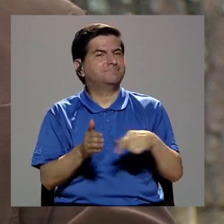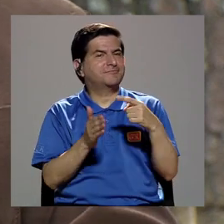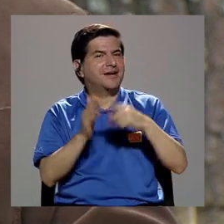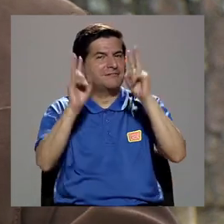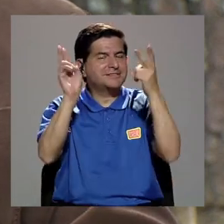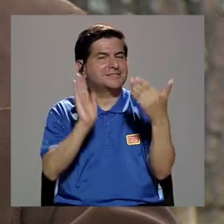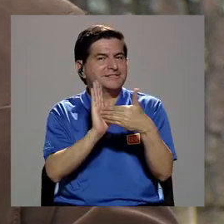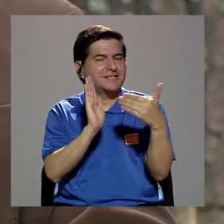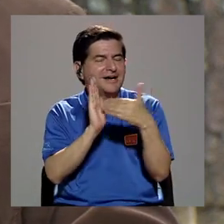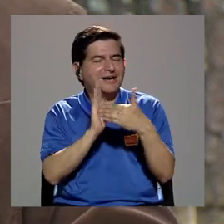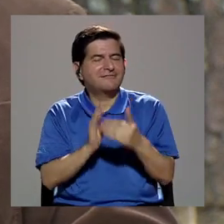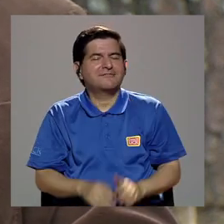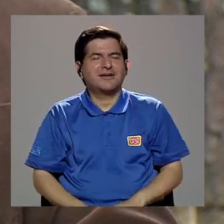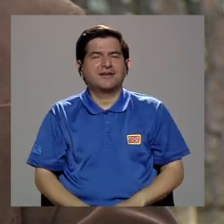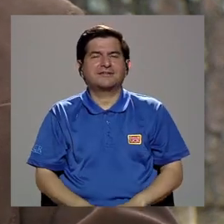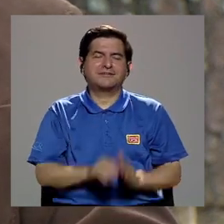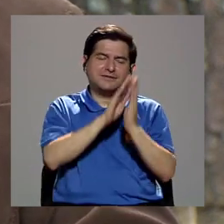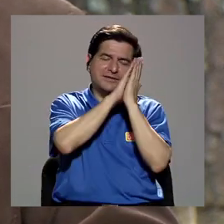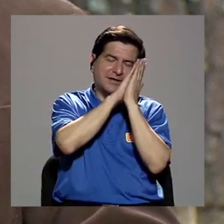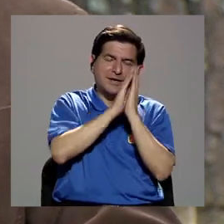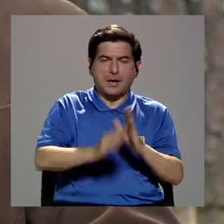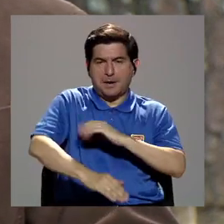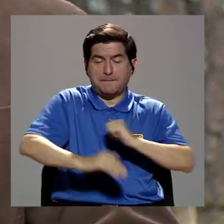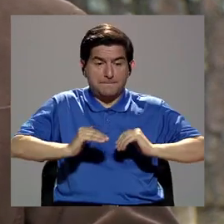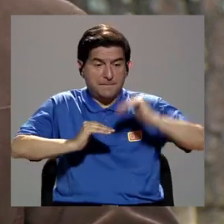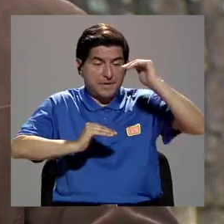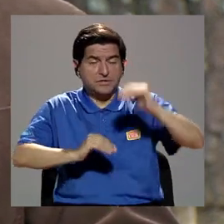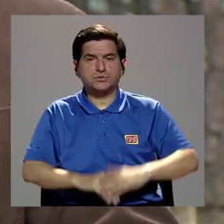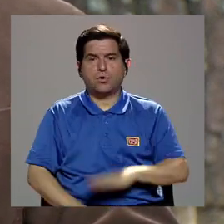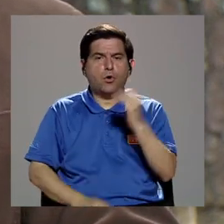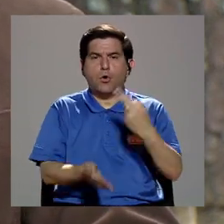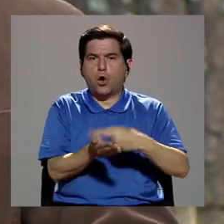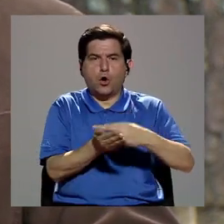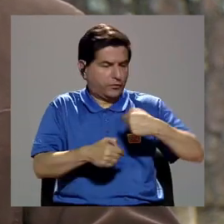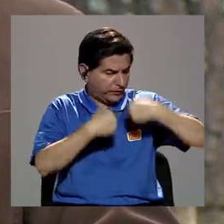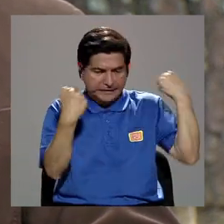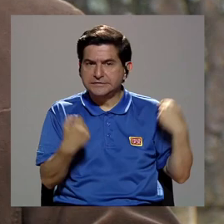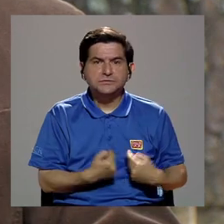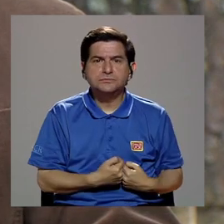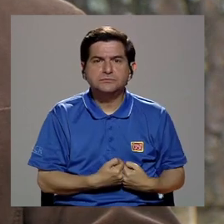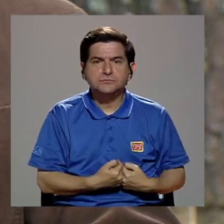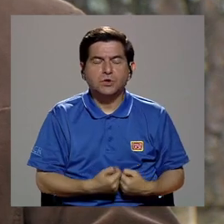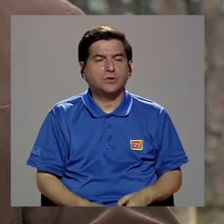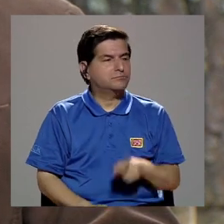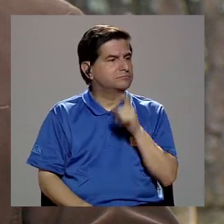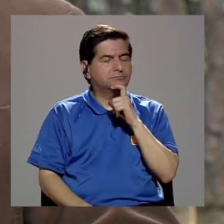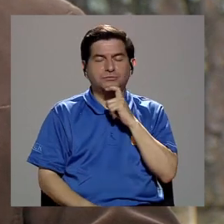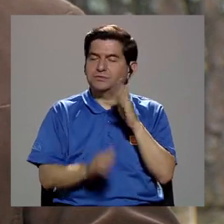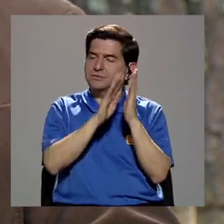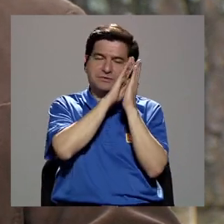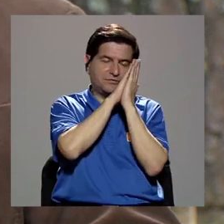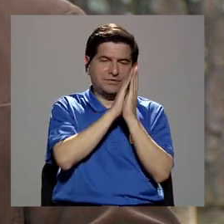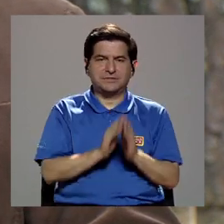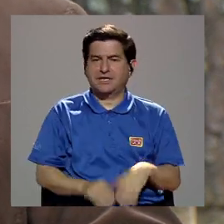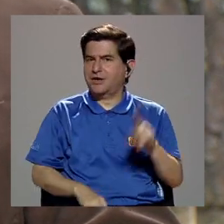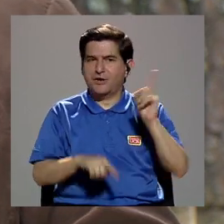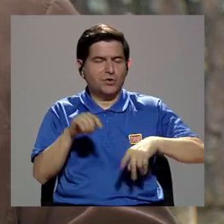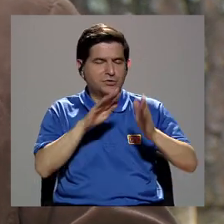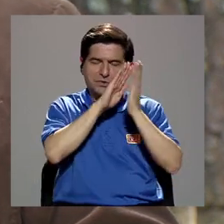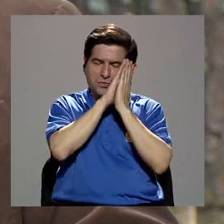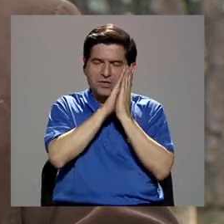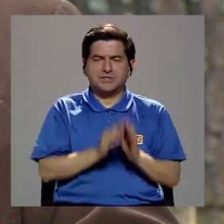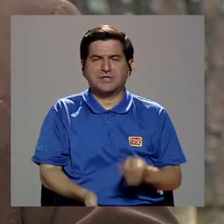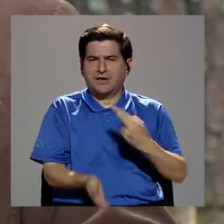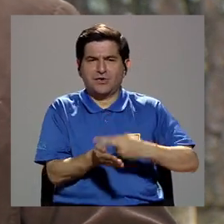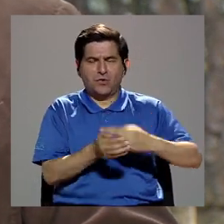que a veces afecta el sueño, y es que si la presión aumenta o la frecuencia cardíaca aumenta, nos cuesta dormir. Nadie puede